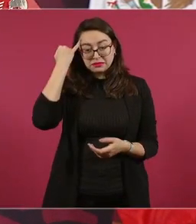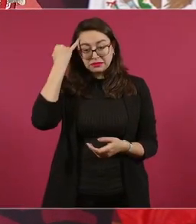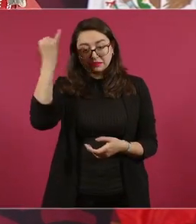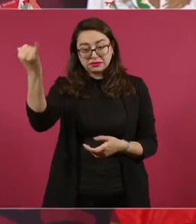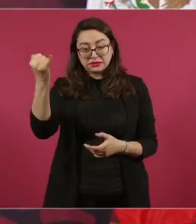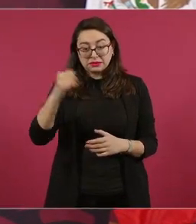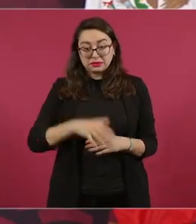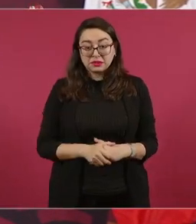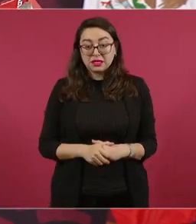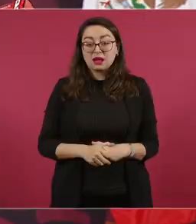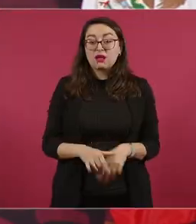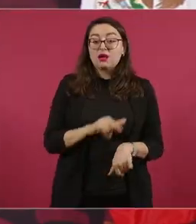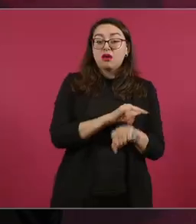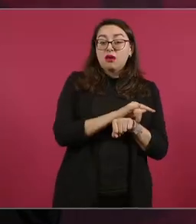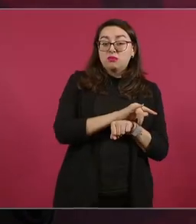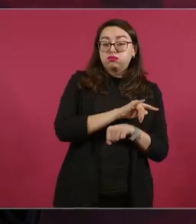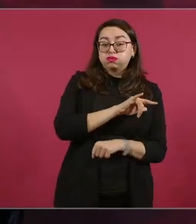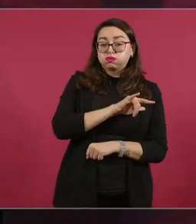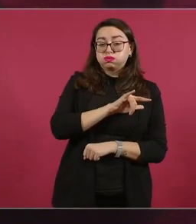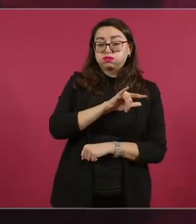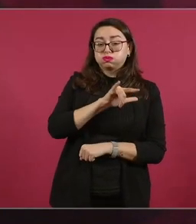¿Cómo llega uno ahí?